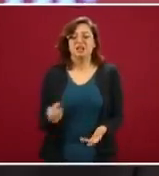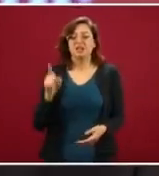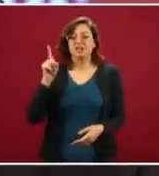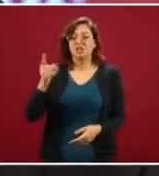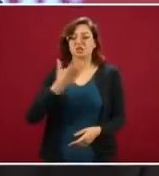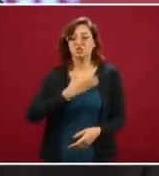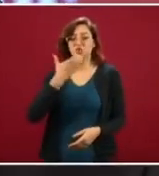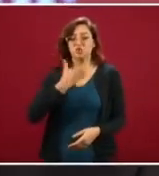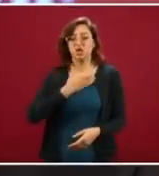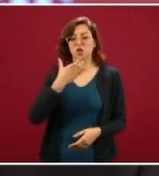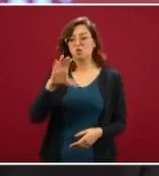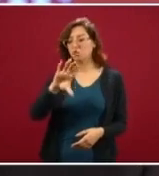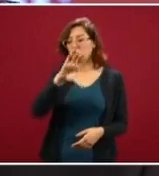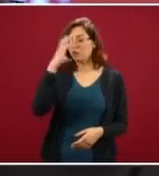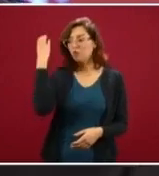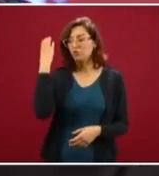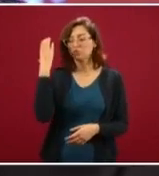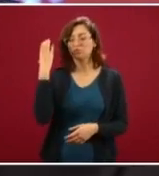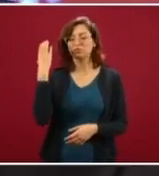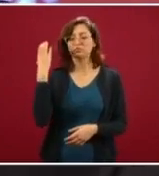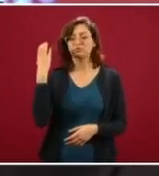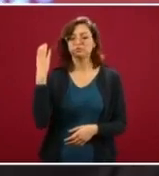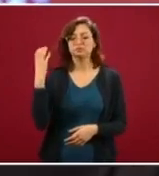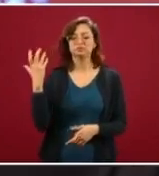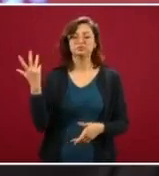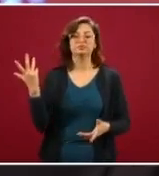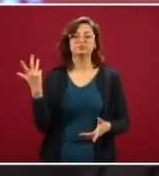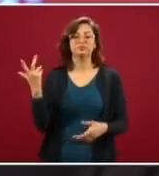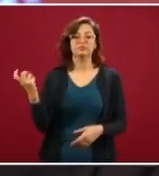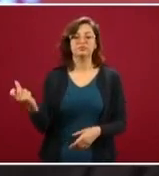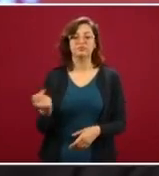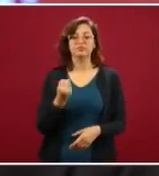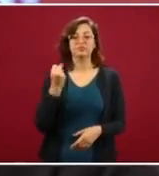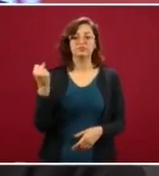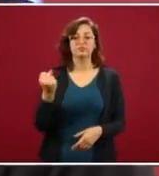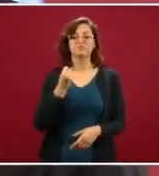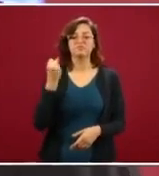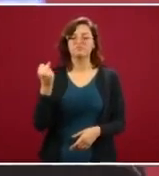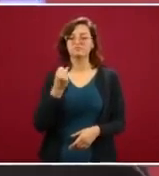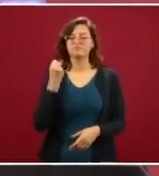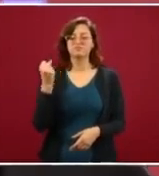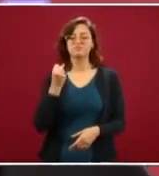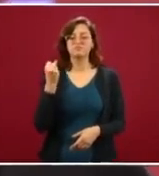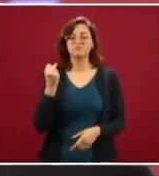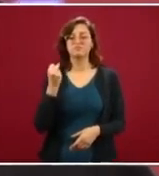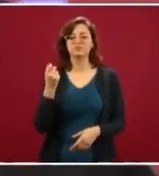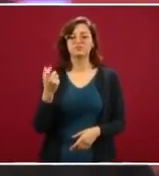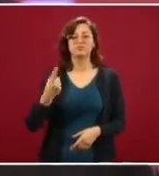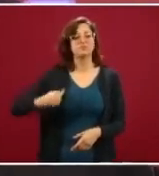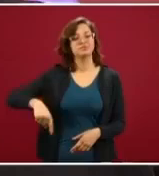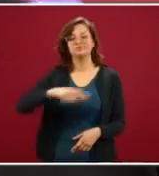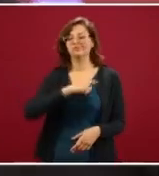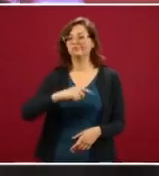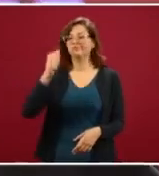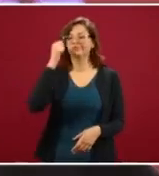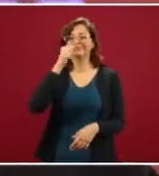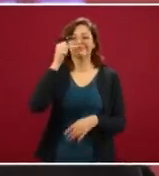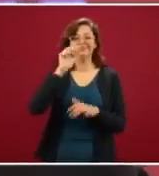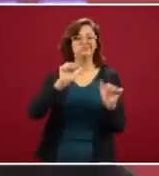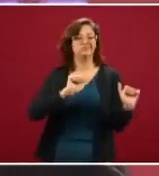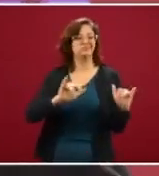una foto del Zócalo, ¿saben? Afortunadamente no pudieron porque lo llenábamos